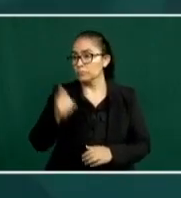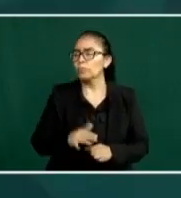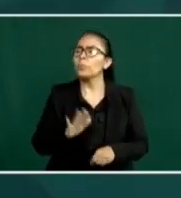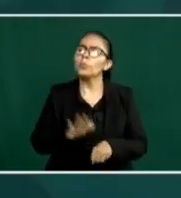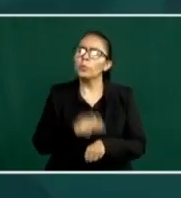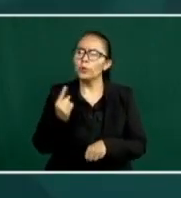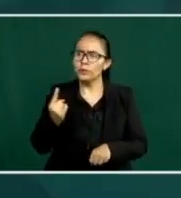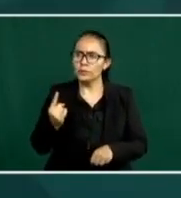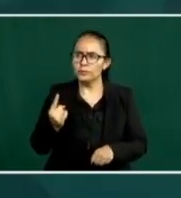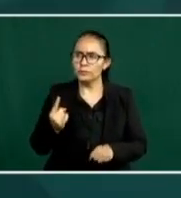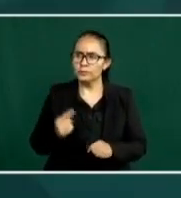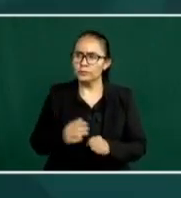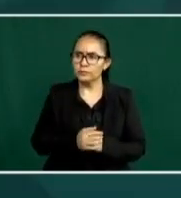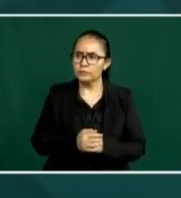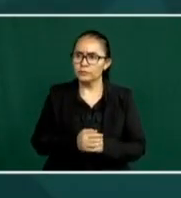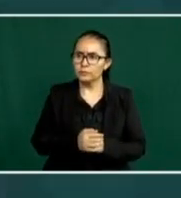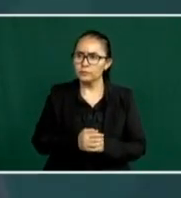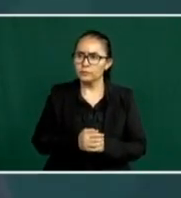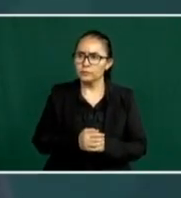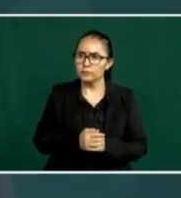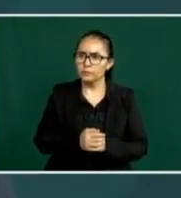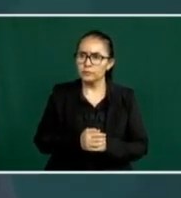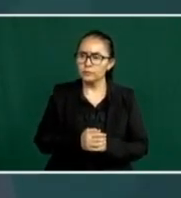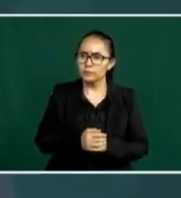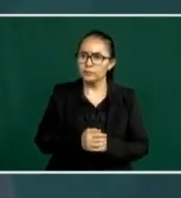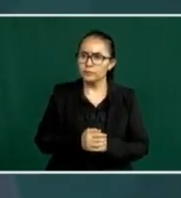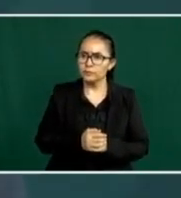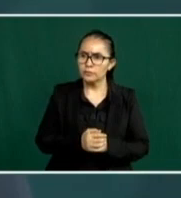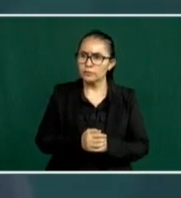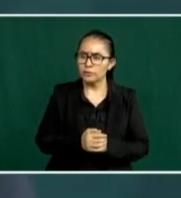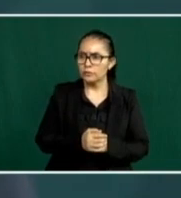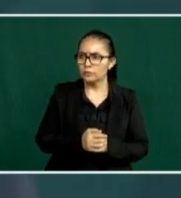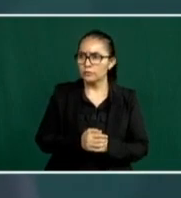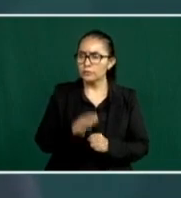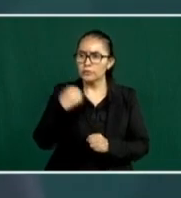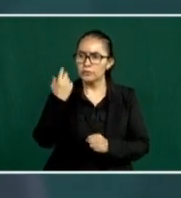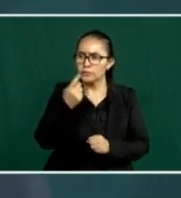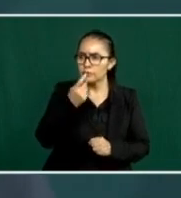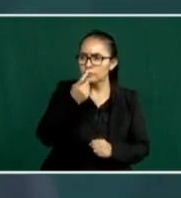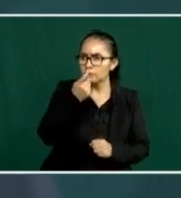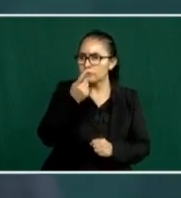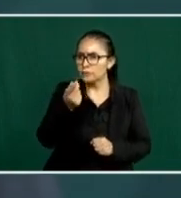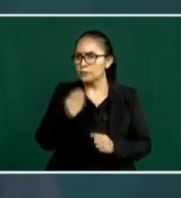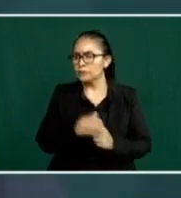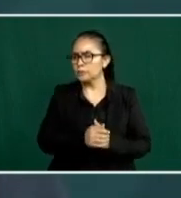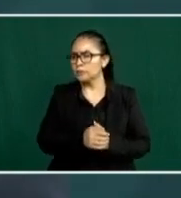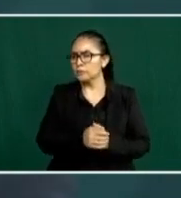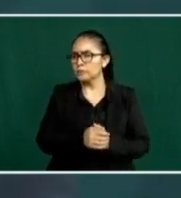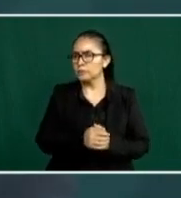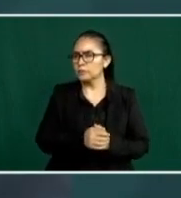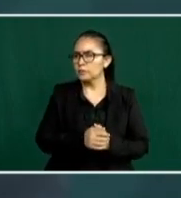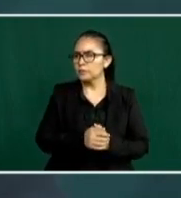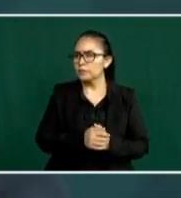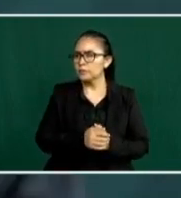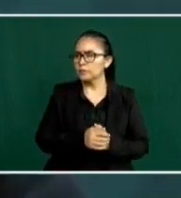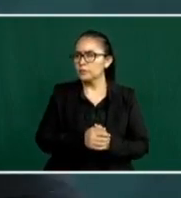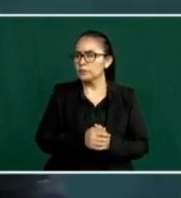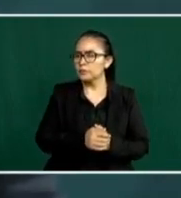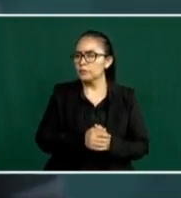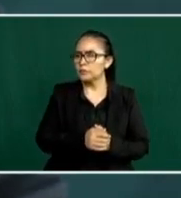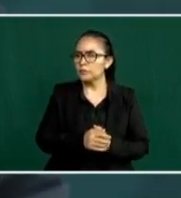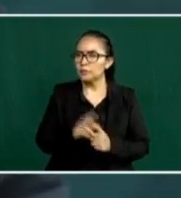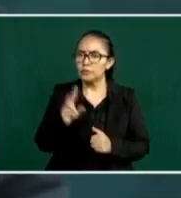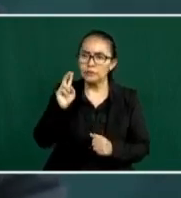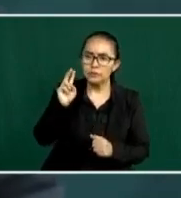porque si ellos se equivocan, quiere decir de que nos va a ir